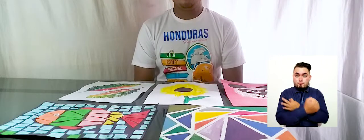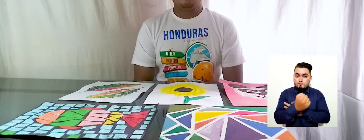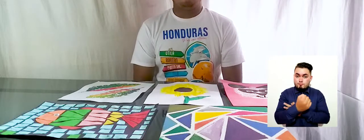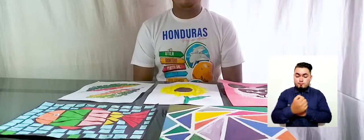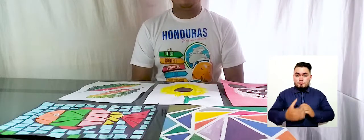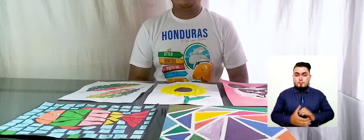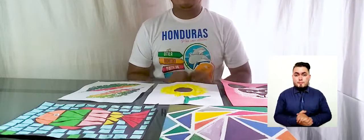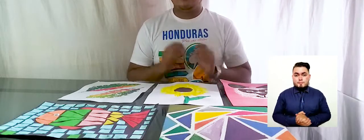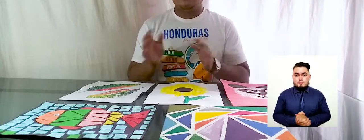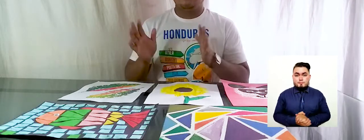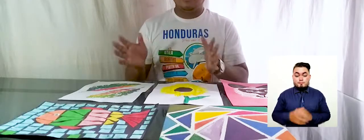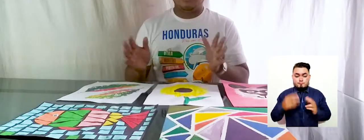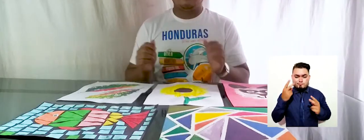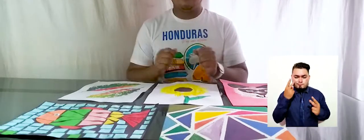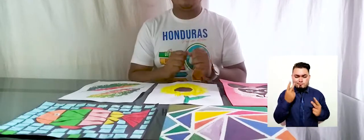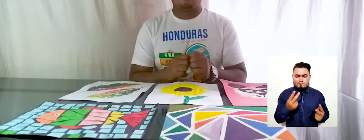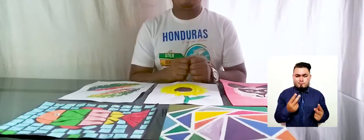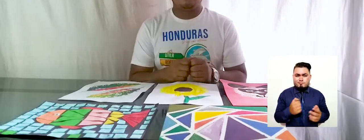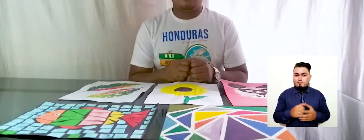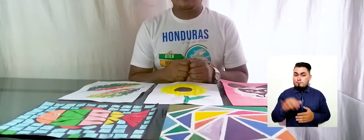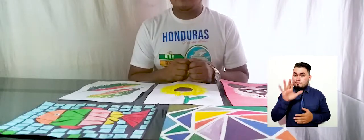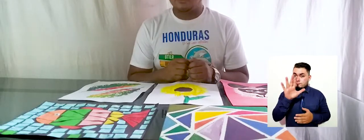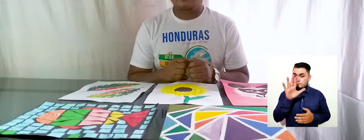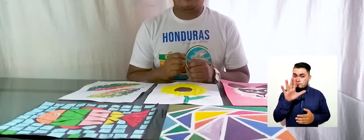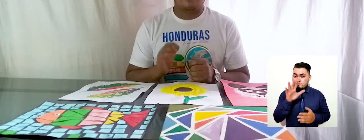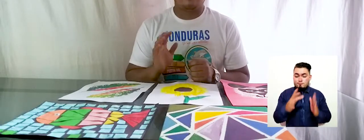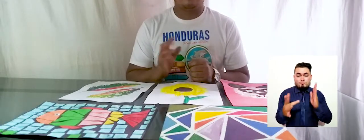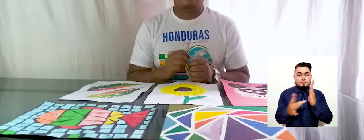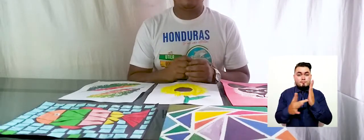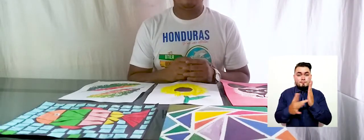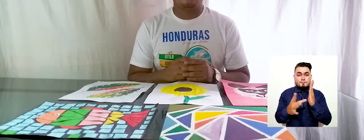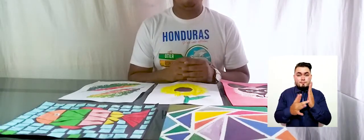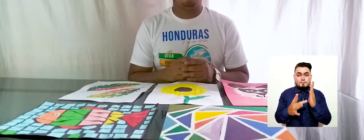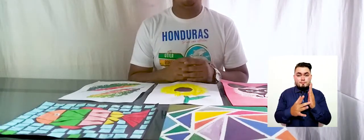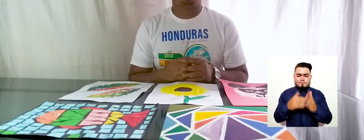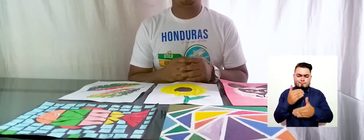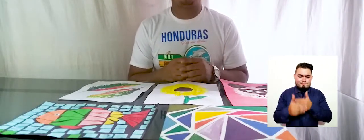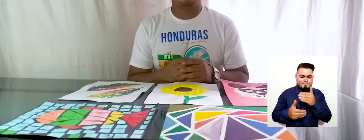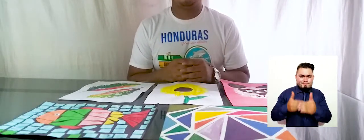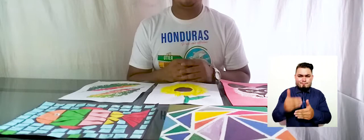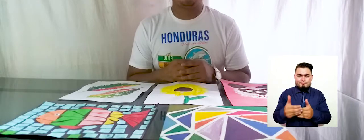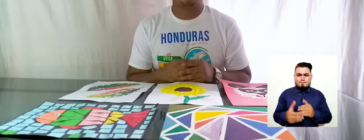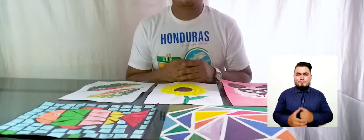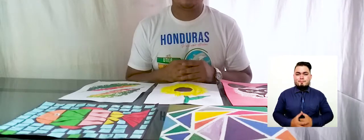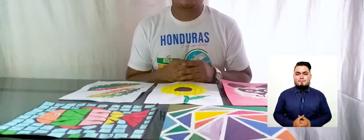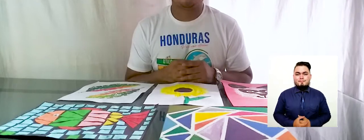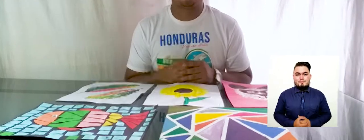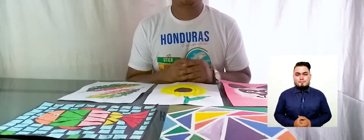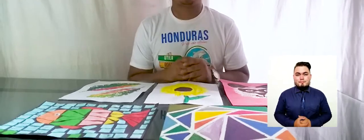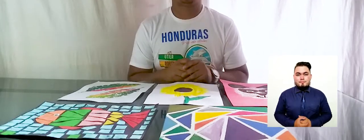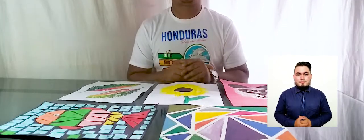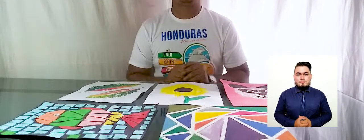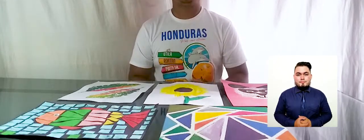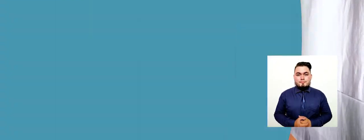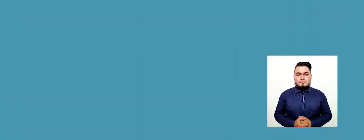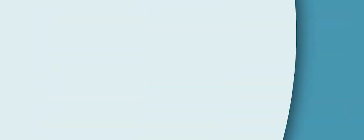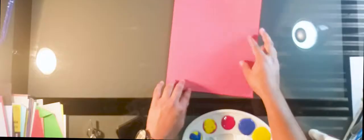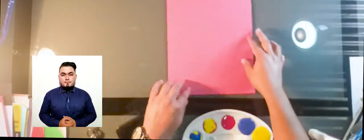a ver 5 de las técnicas que les traigo y cada una tiene un proceso que ya les mostraré.